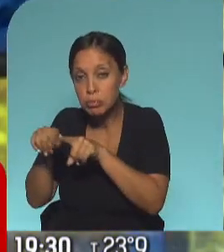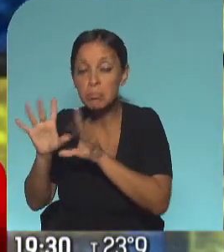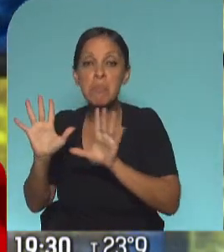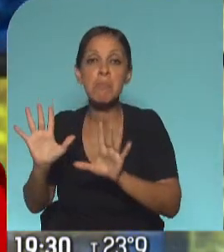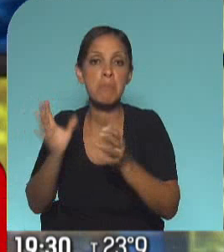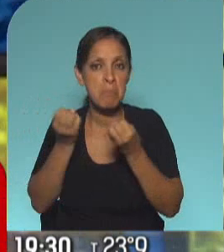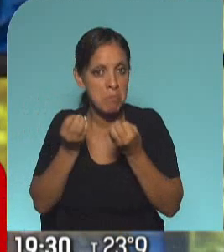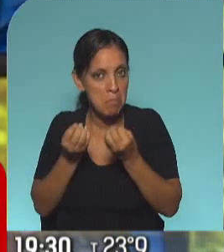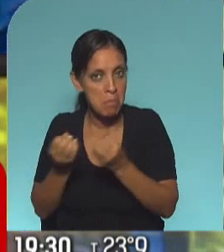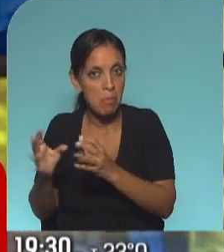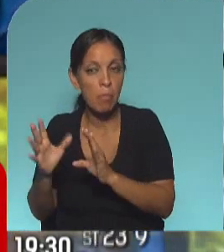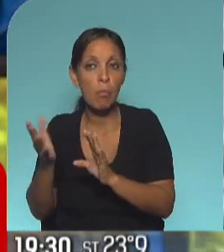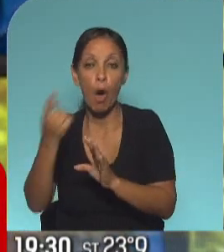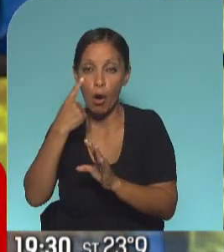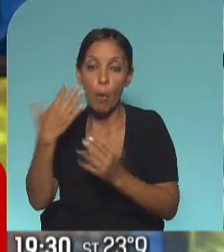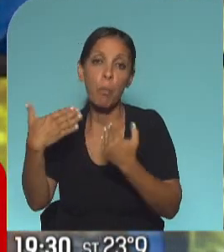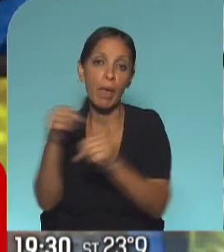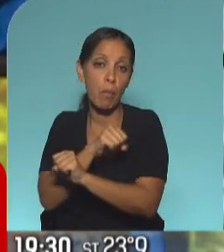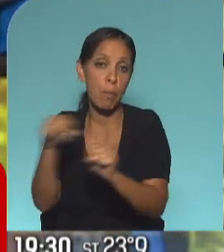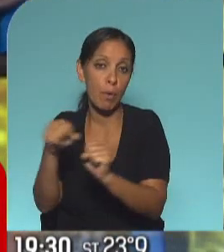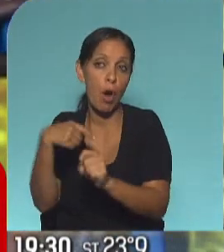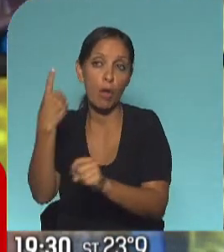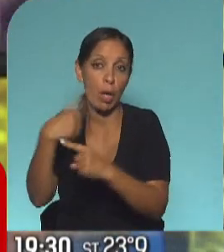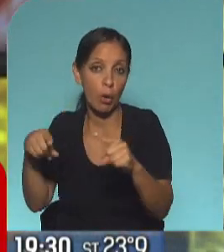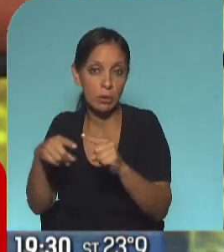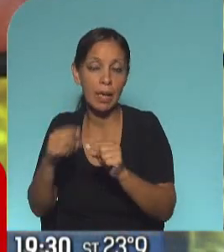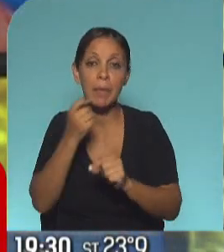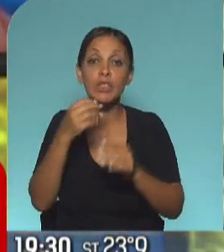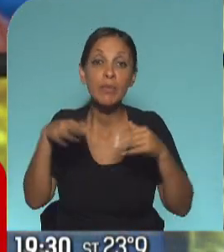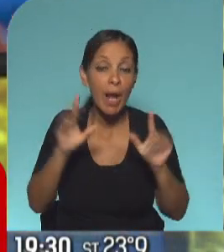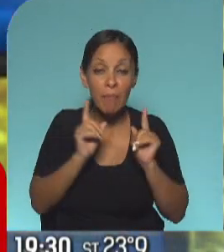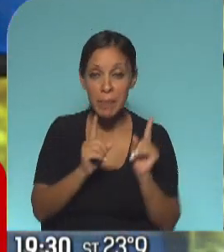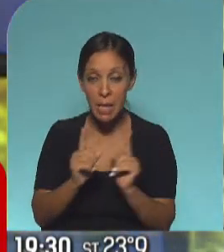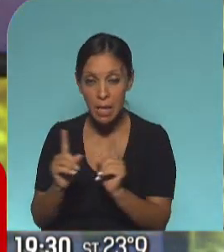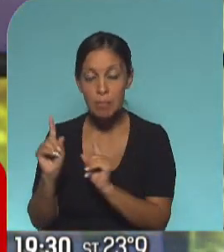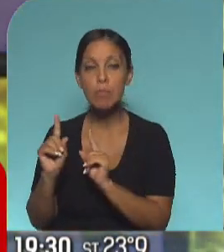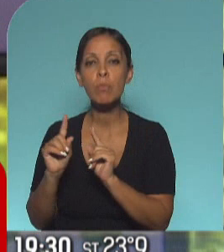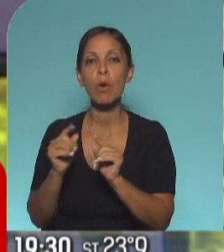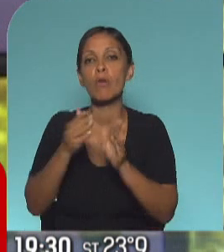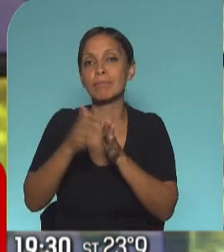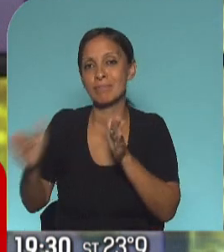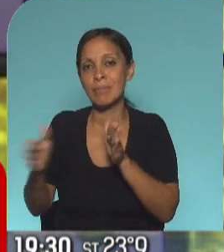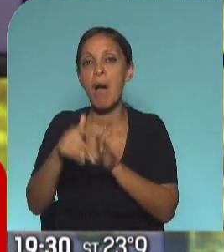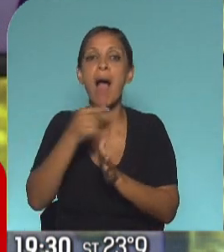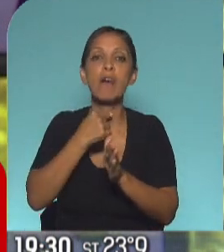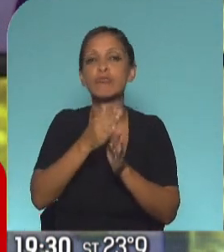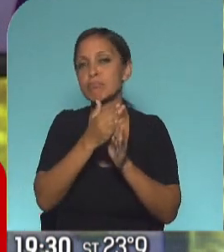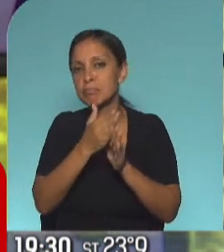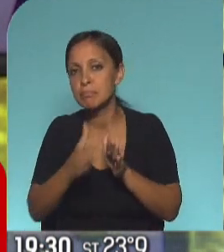vista, pero que puede suceder, en el segundo semestre del año va a ser un año, si se dan estas vacunaciones